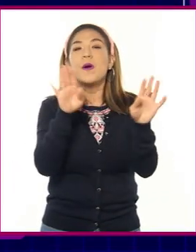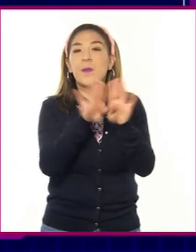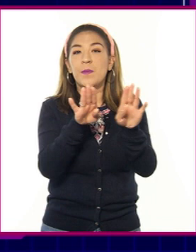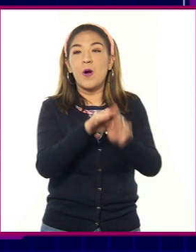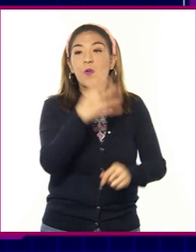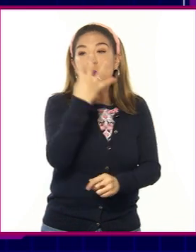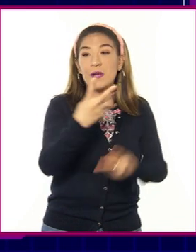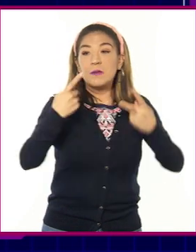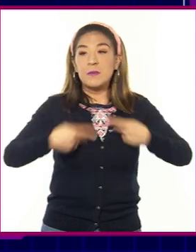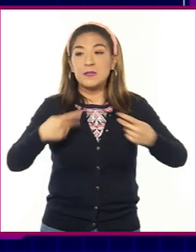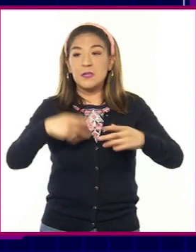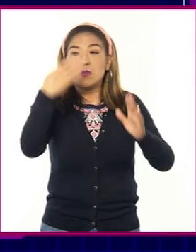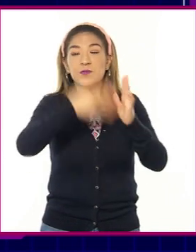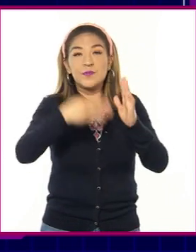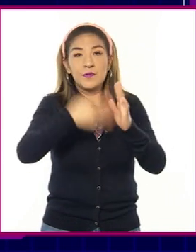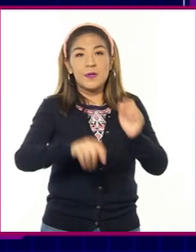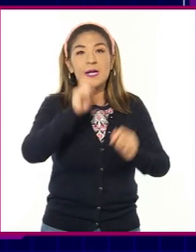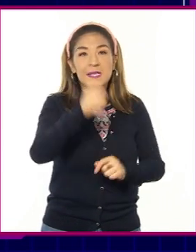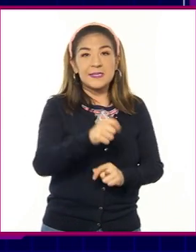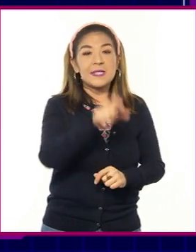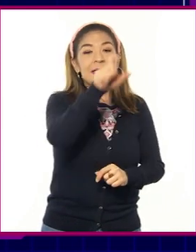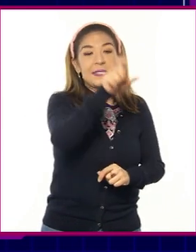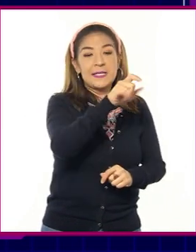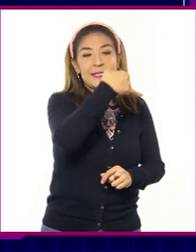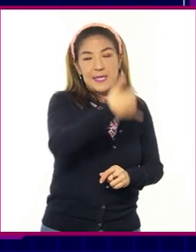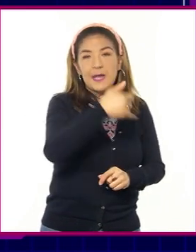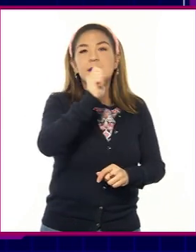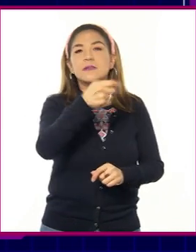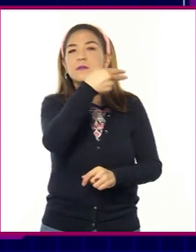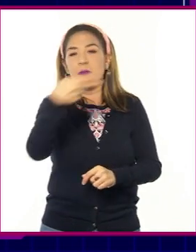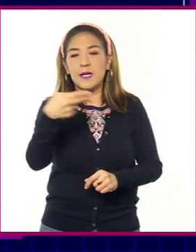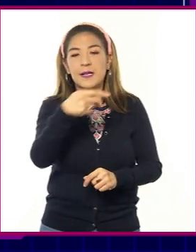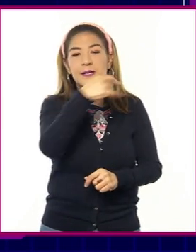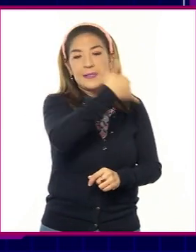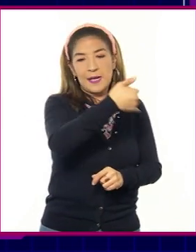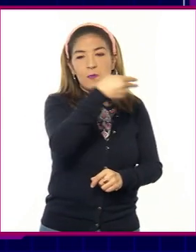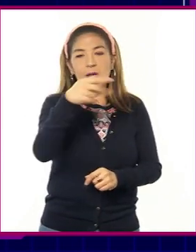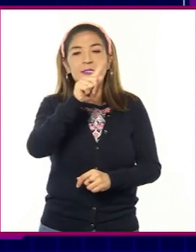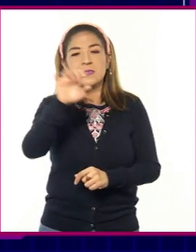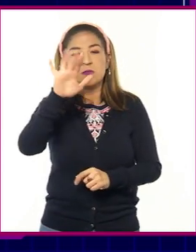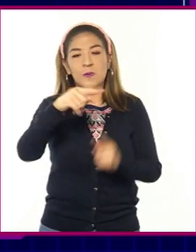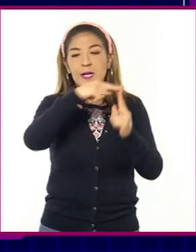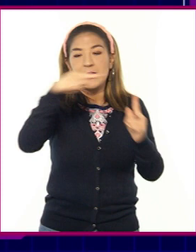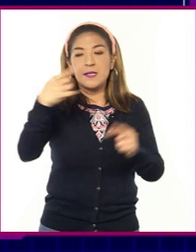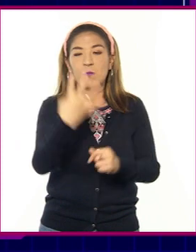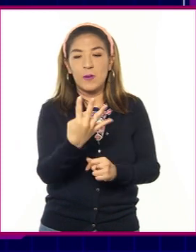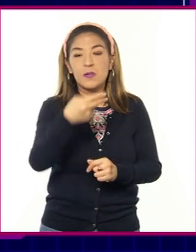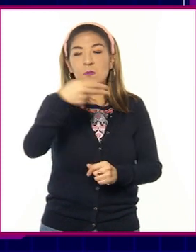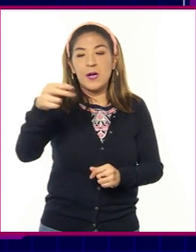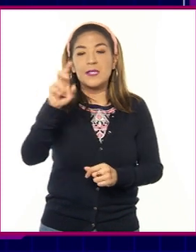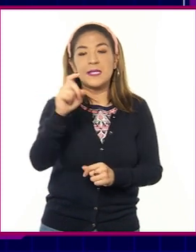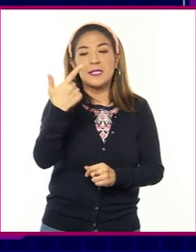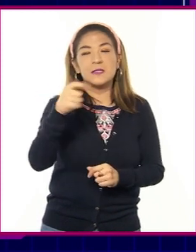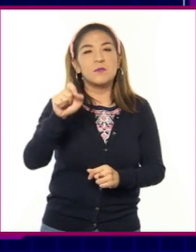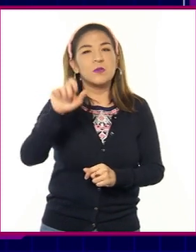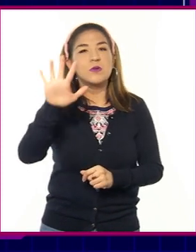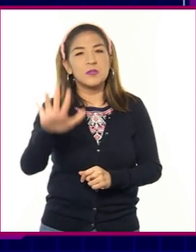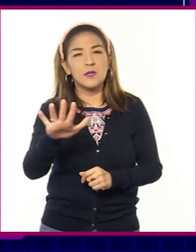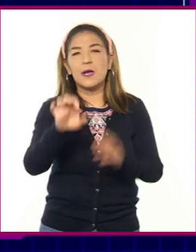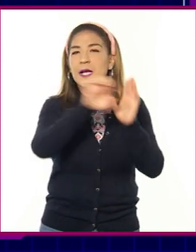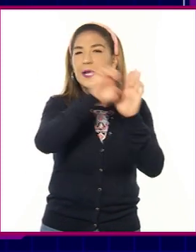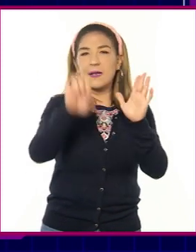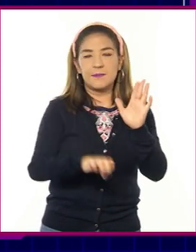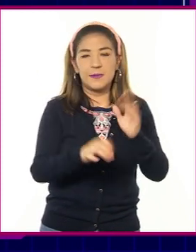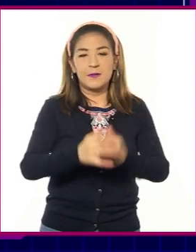Y es igual a 150 entre 4, cuyo cociente es 37.5, es